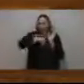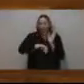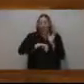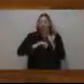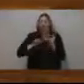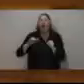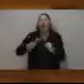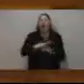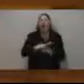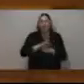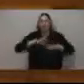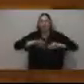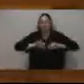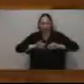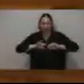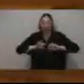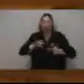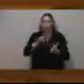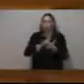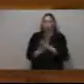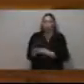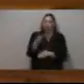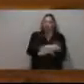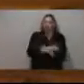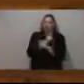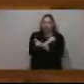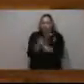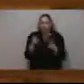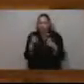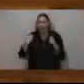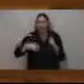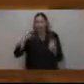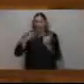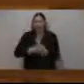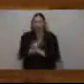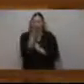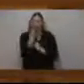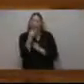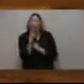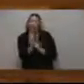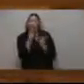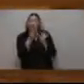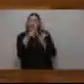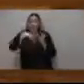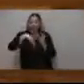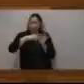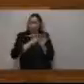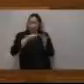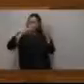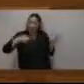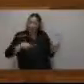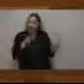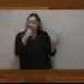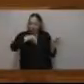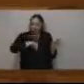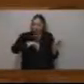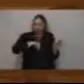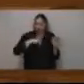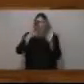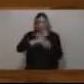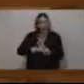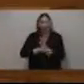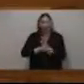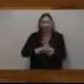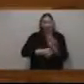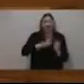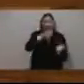delimitado el Principado de Asturias inicialmente, es decir, la exigencia de los 2.000 metros. Por lo que con ello pretenden legalizar una